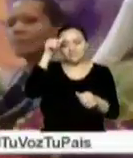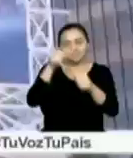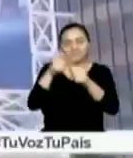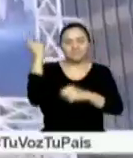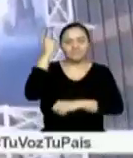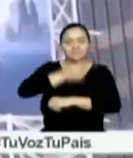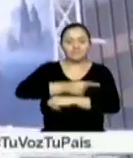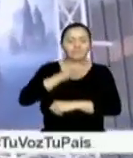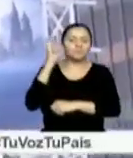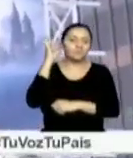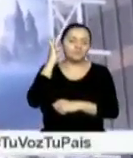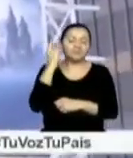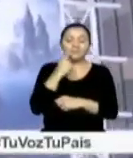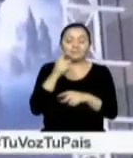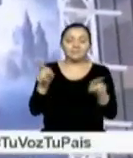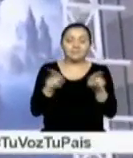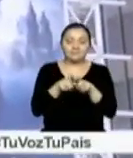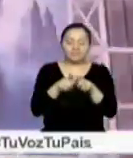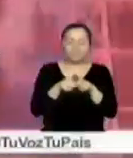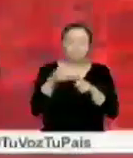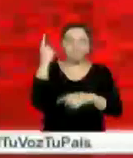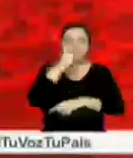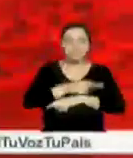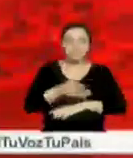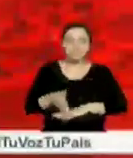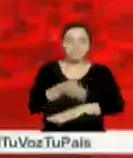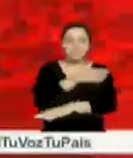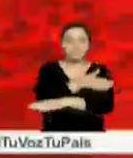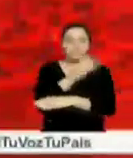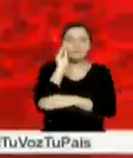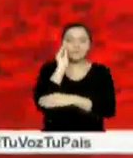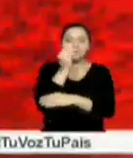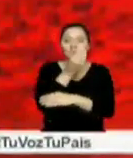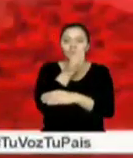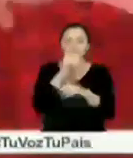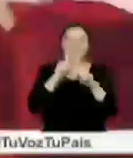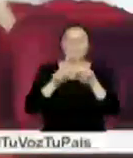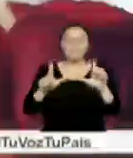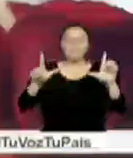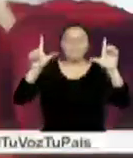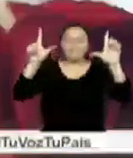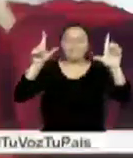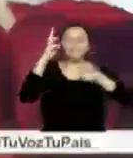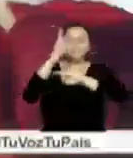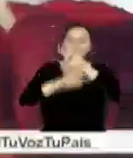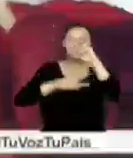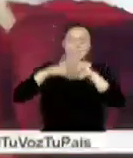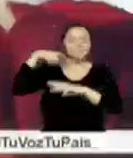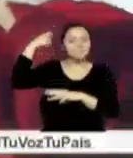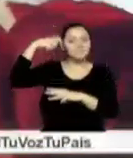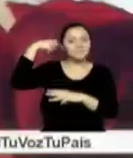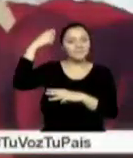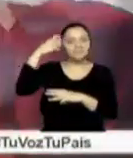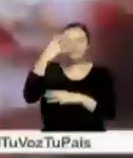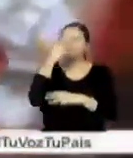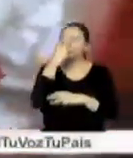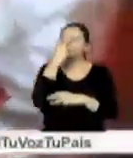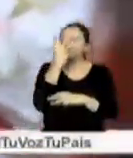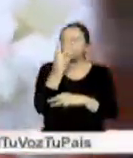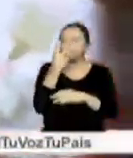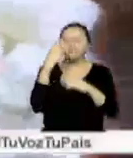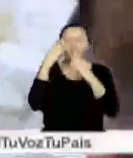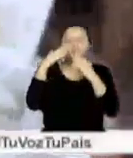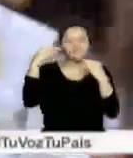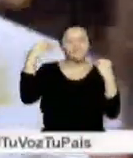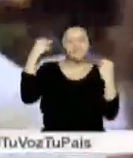la así como también En días pasados donde las rosas engal estreno mundial de la película La bella y la bestia según